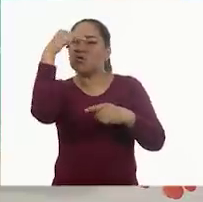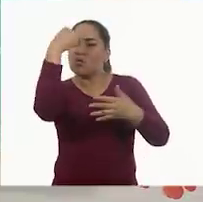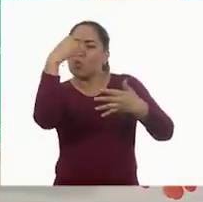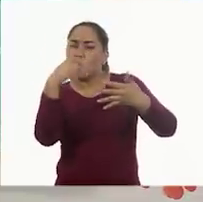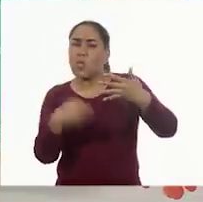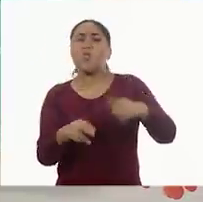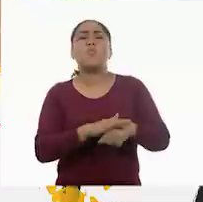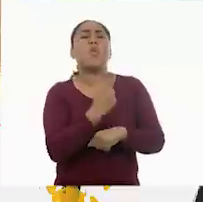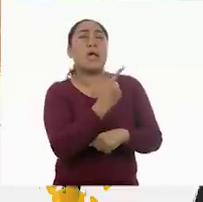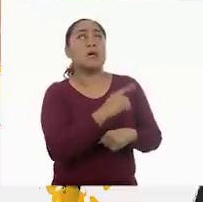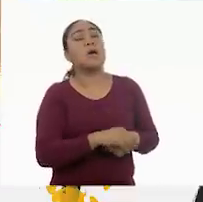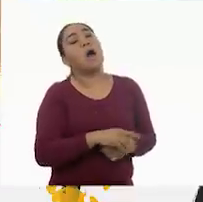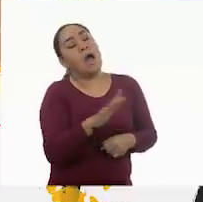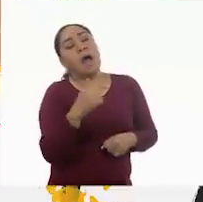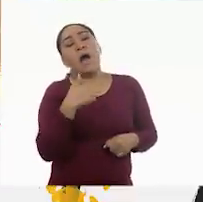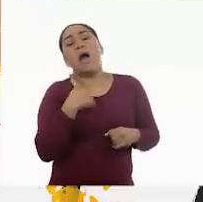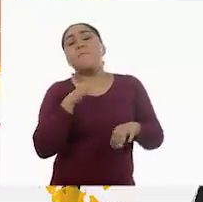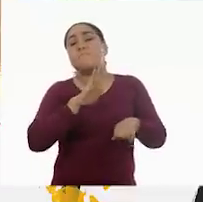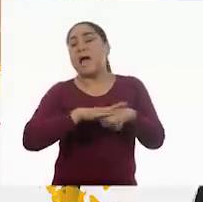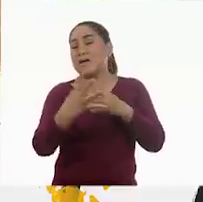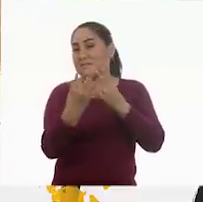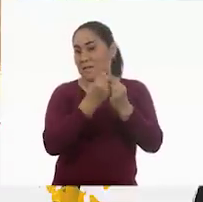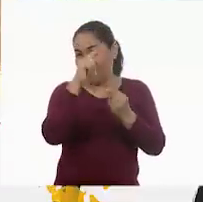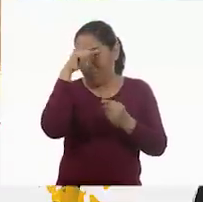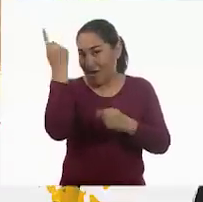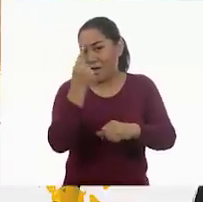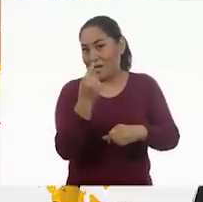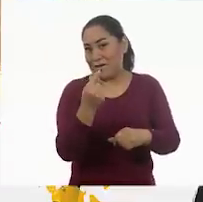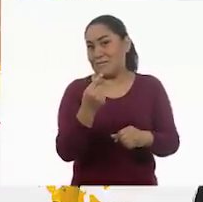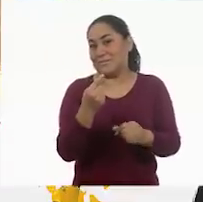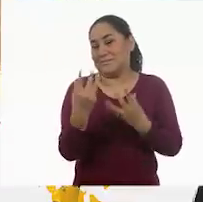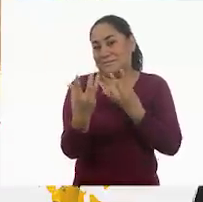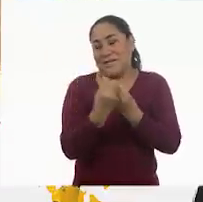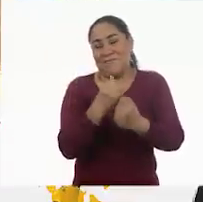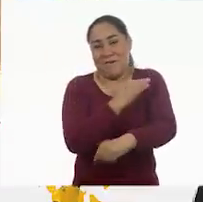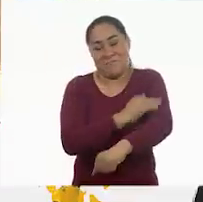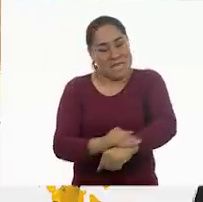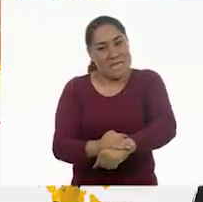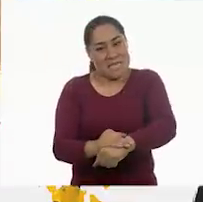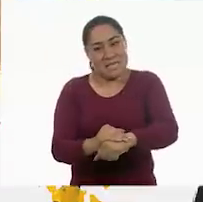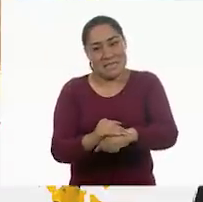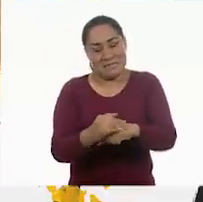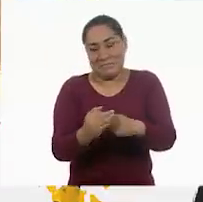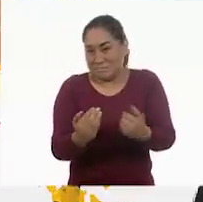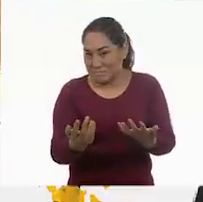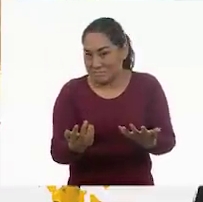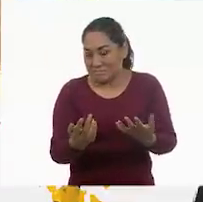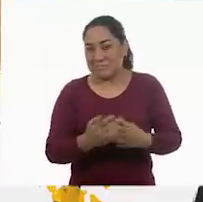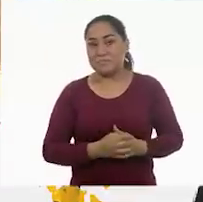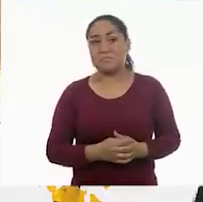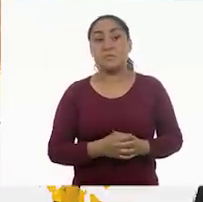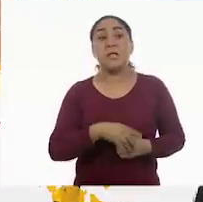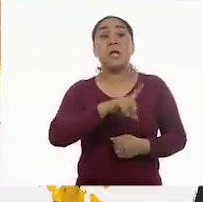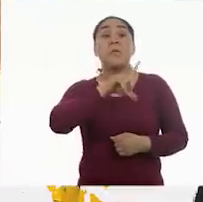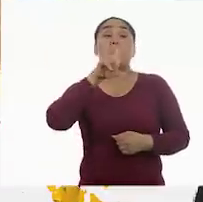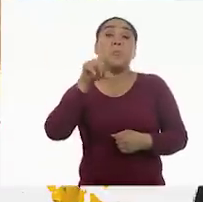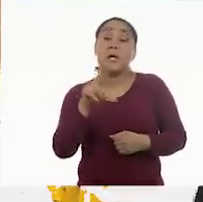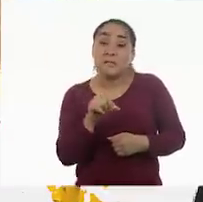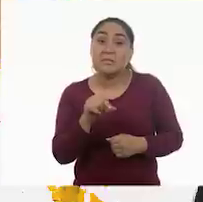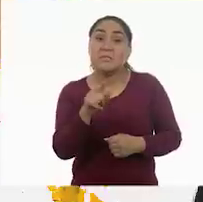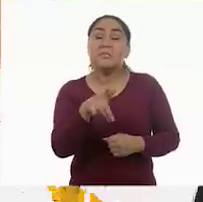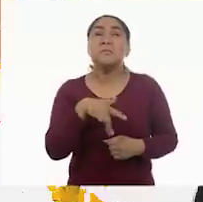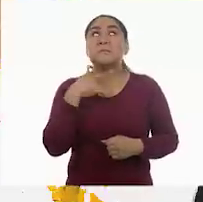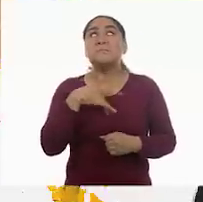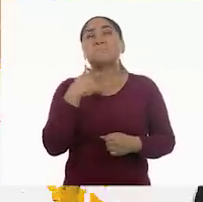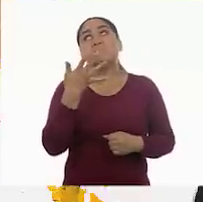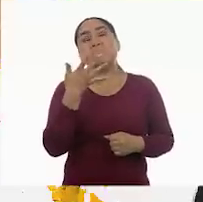Pues porque son las más cercanas a mi persona, ¿no? Claro. A mi familia, y luego pues ya puedo pensar